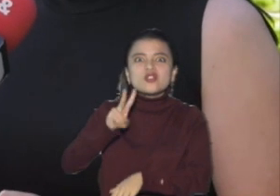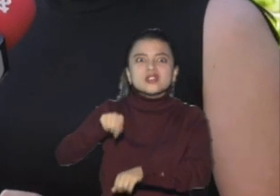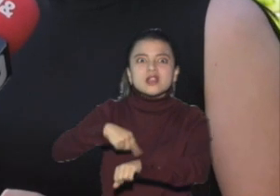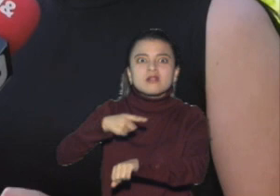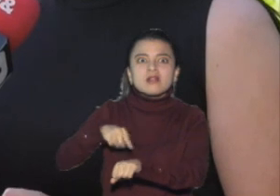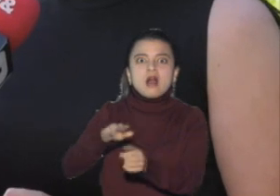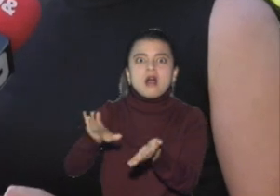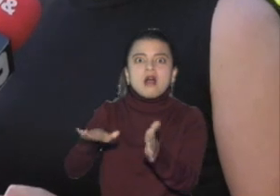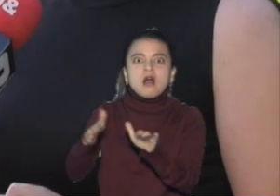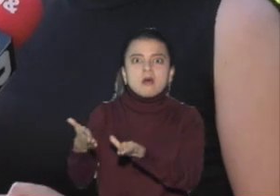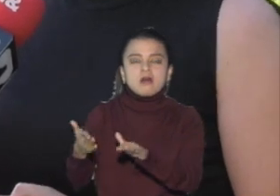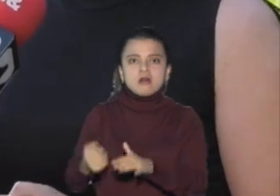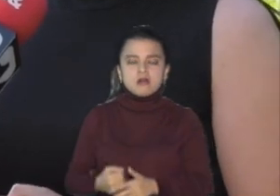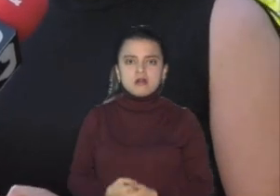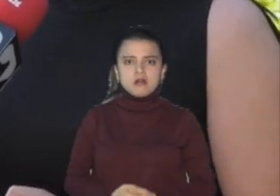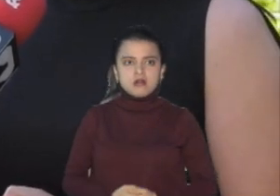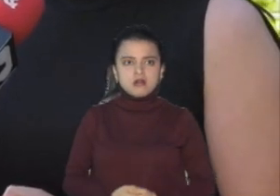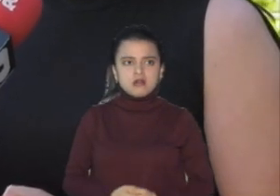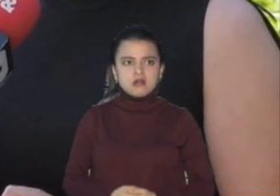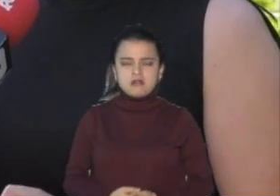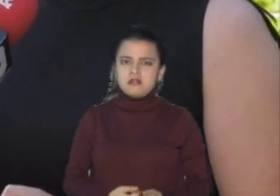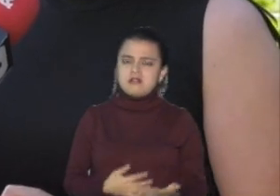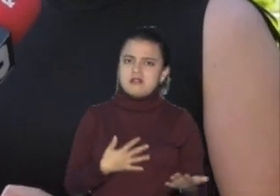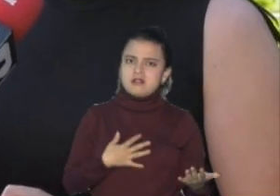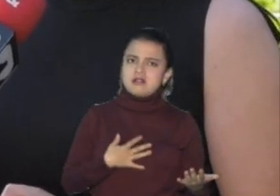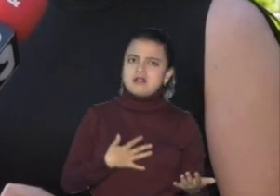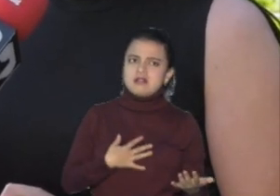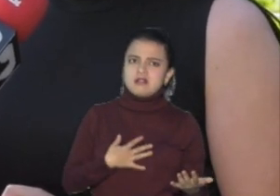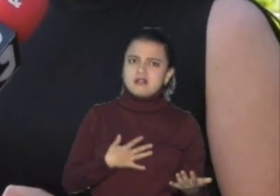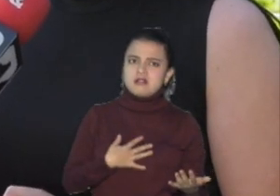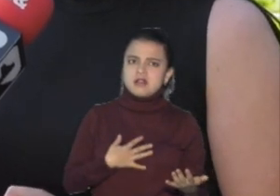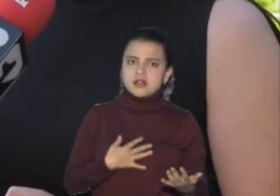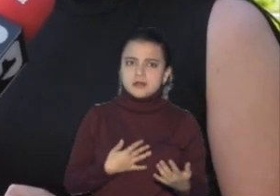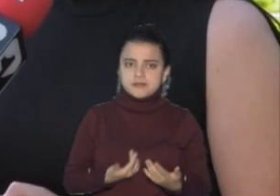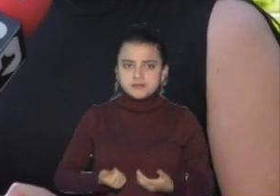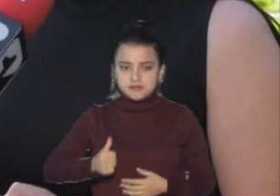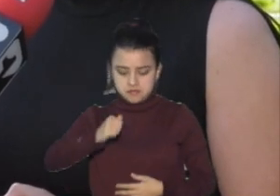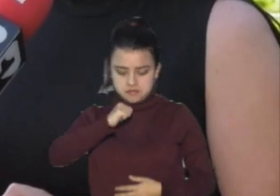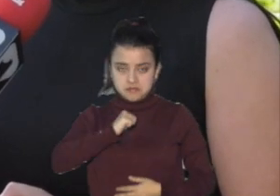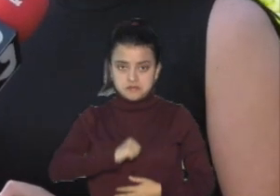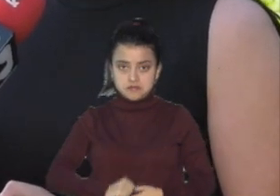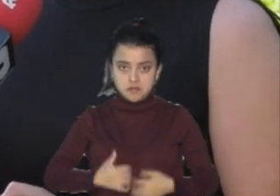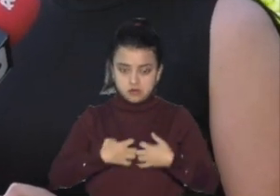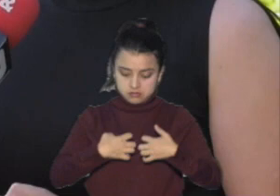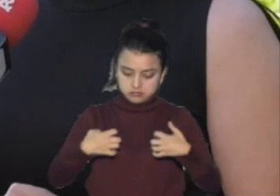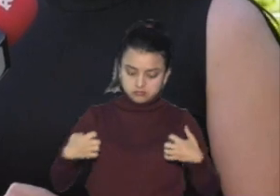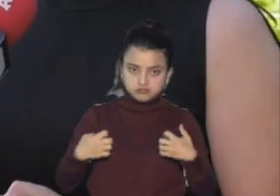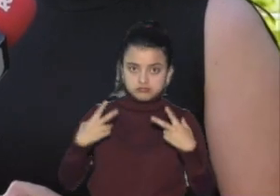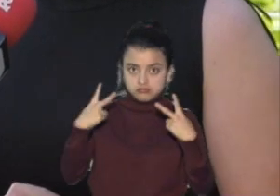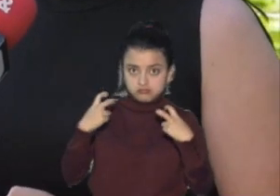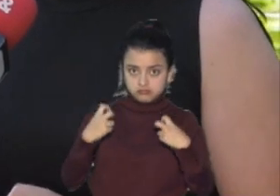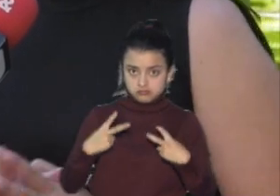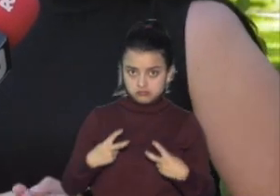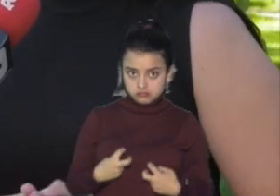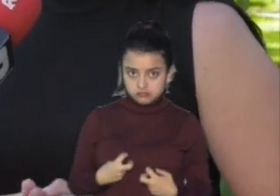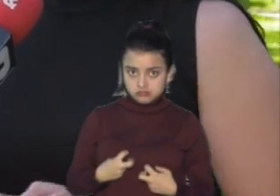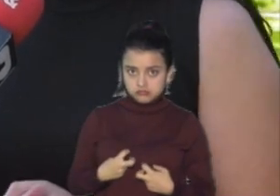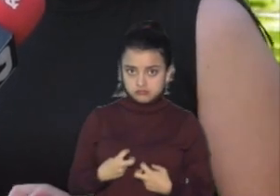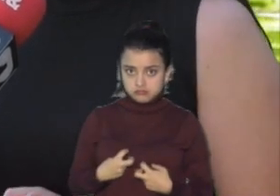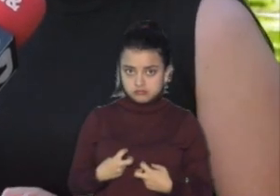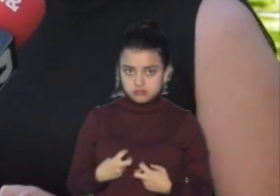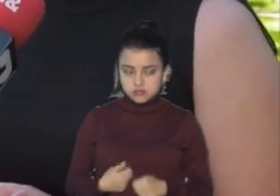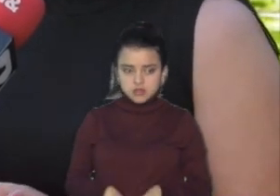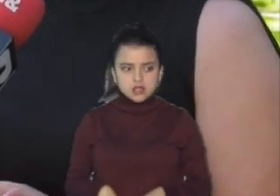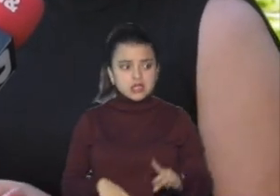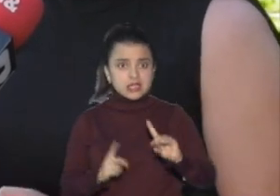muerto. Lleva más de 12 horas muerto y se les hizo unos exámenes donde evidenciaron que mi otro perrito